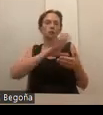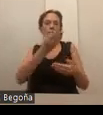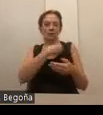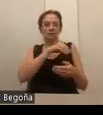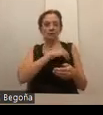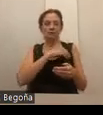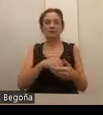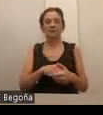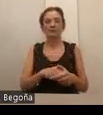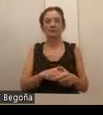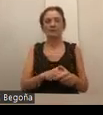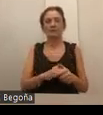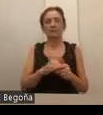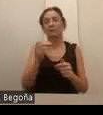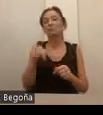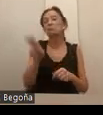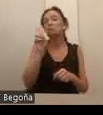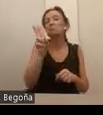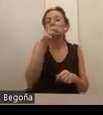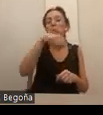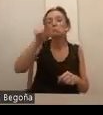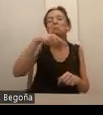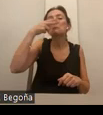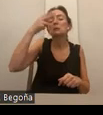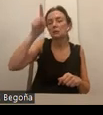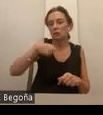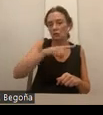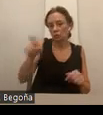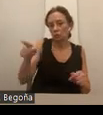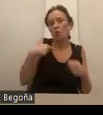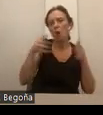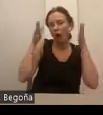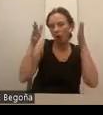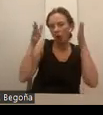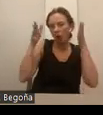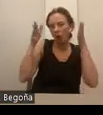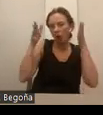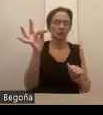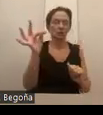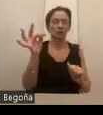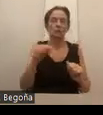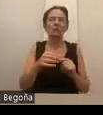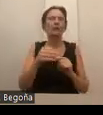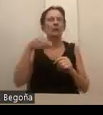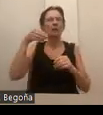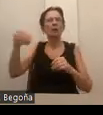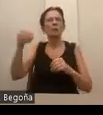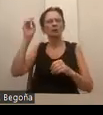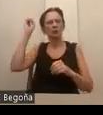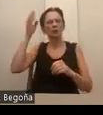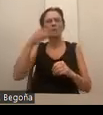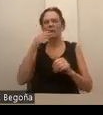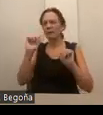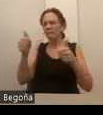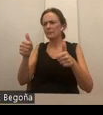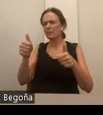es un recurso que puede ir bien. Si acaso lo recordaremos la próxima charla. Creo que comienzan, tenéis el enlace aquí por si queréis entrar,